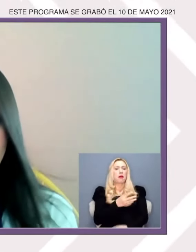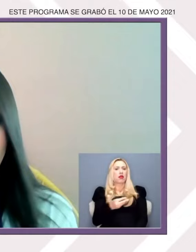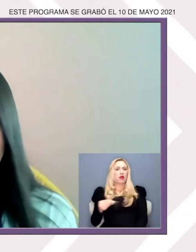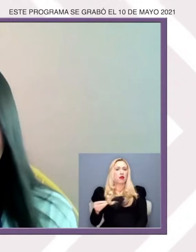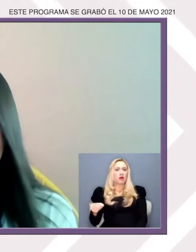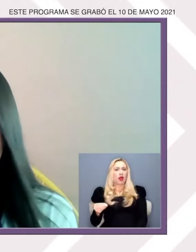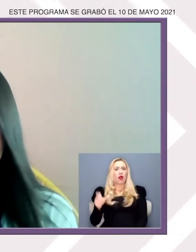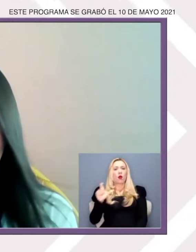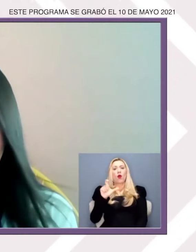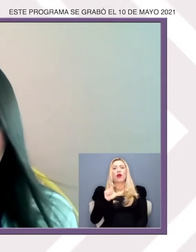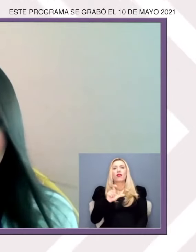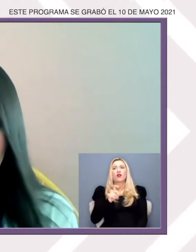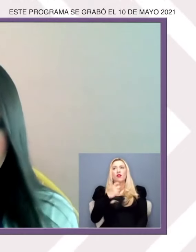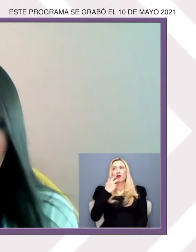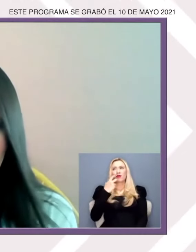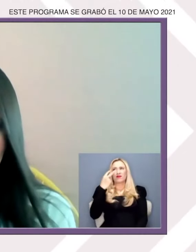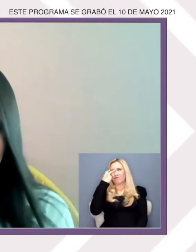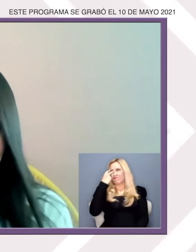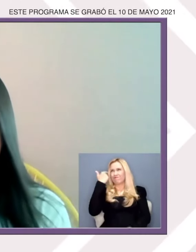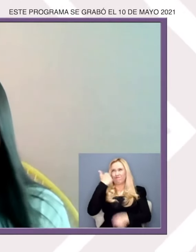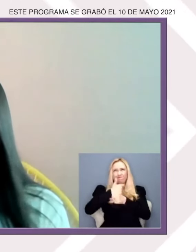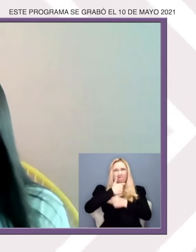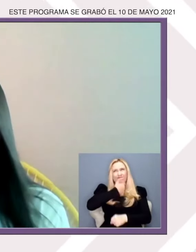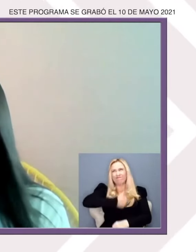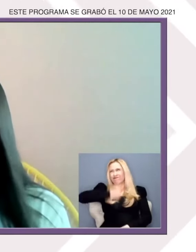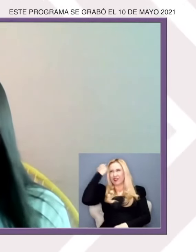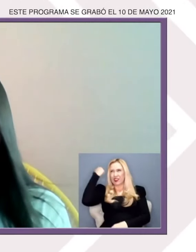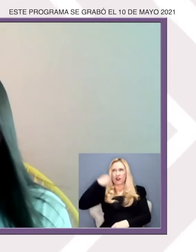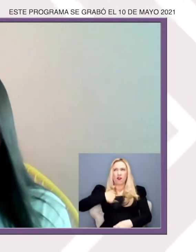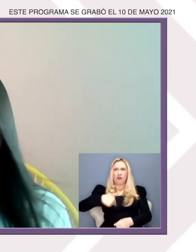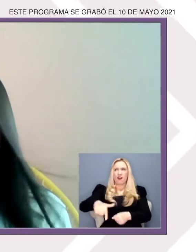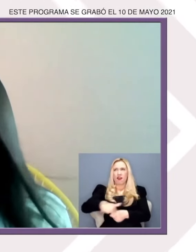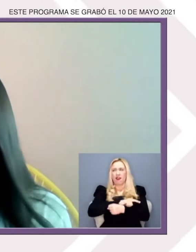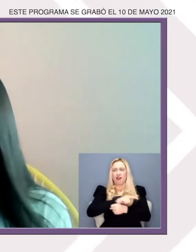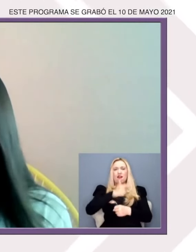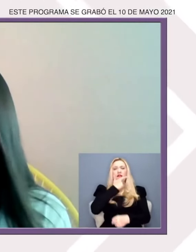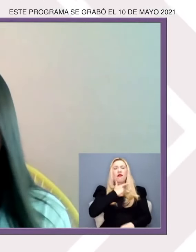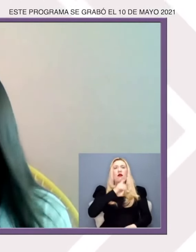Nathan, nuestro universo, que fue de